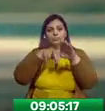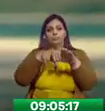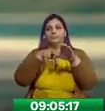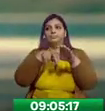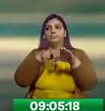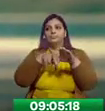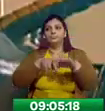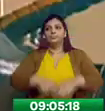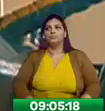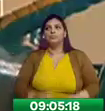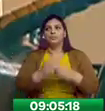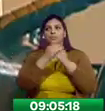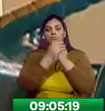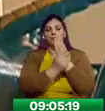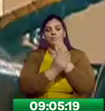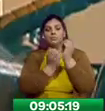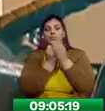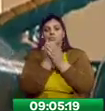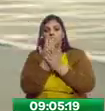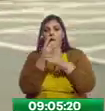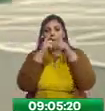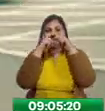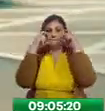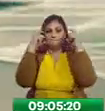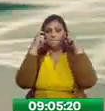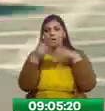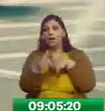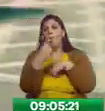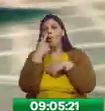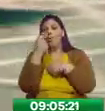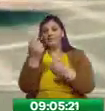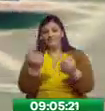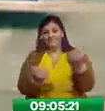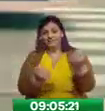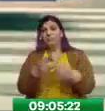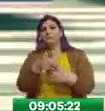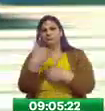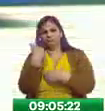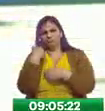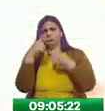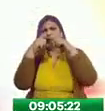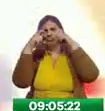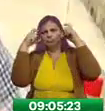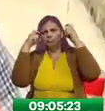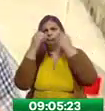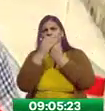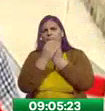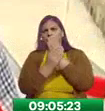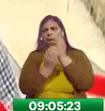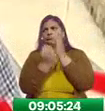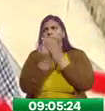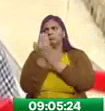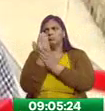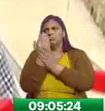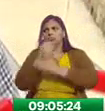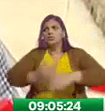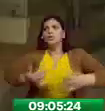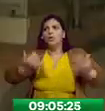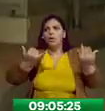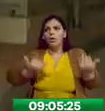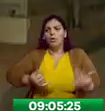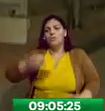cuidado que empezaba desde el conductor y se transmitía a cada pasajero pueden mirar hoy es un día miércoles